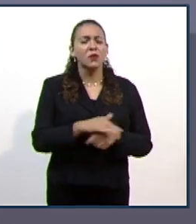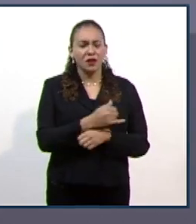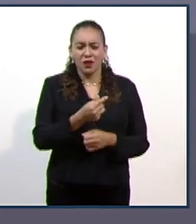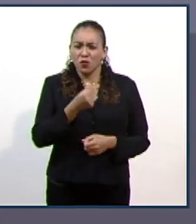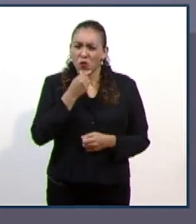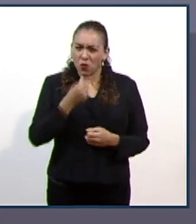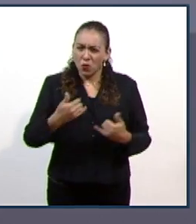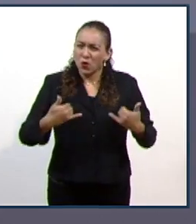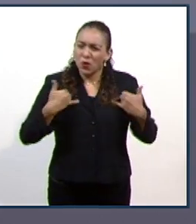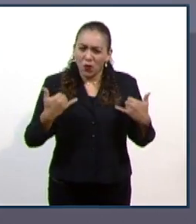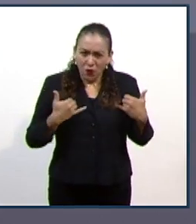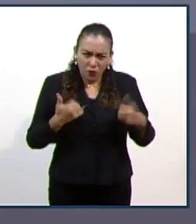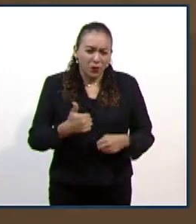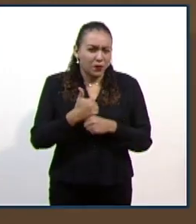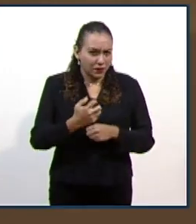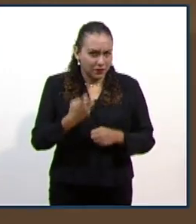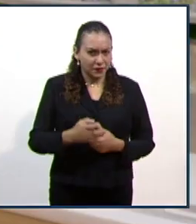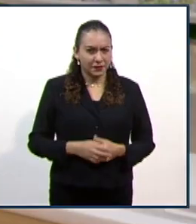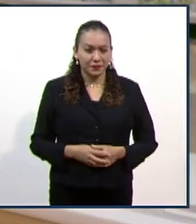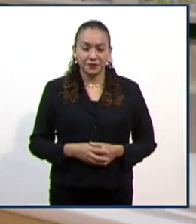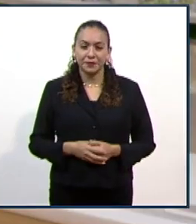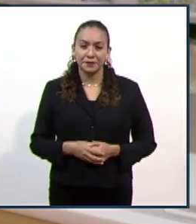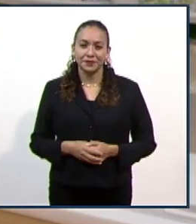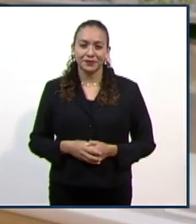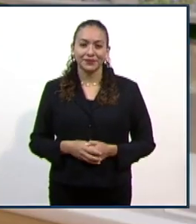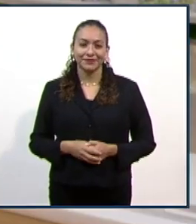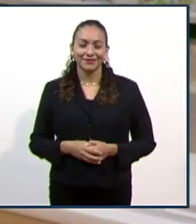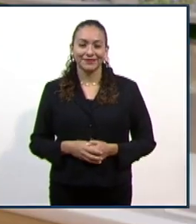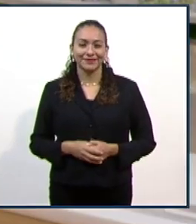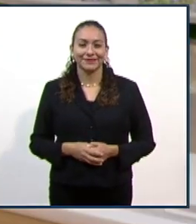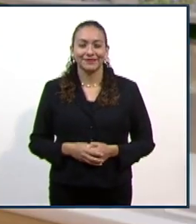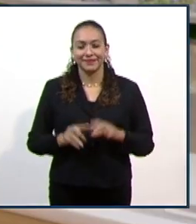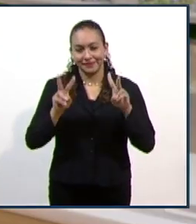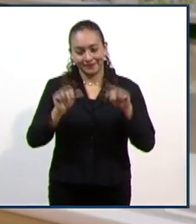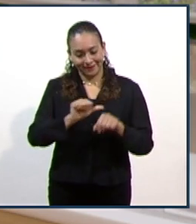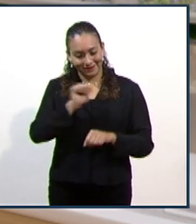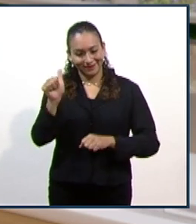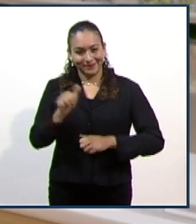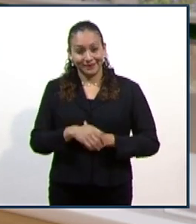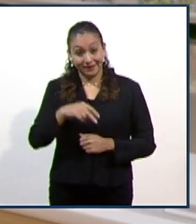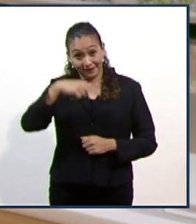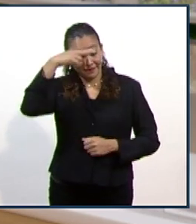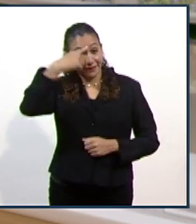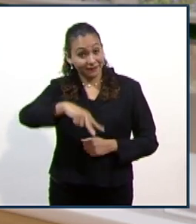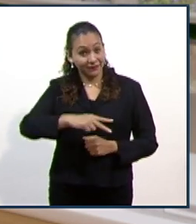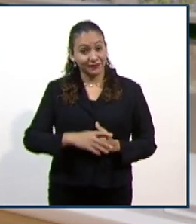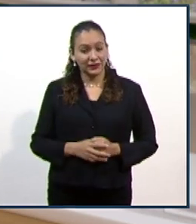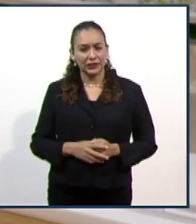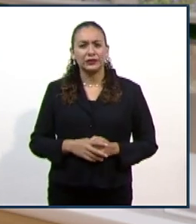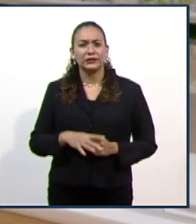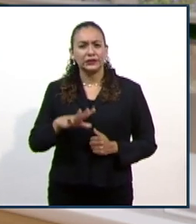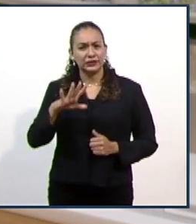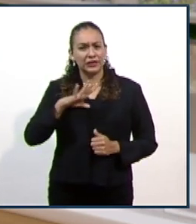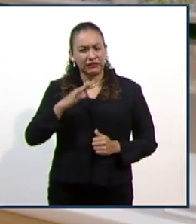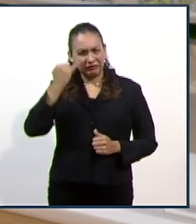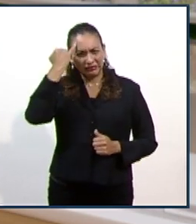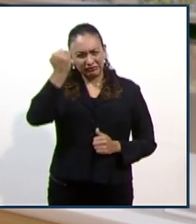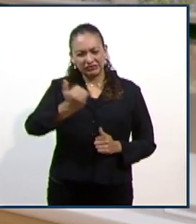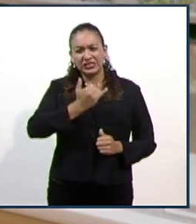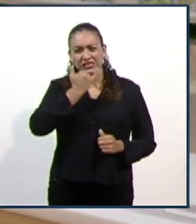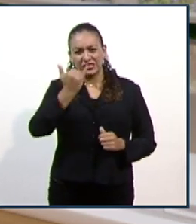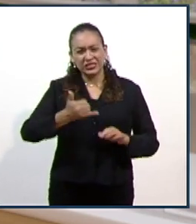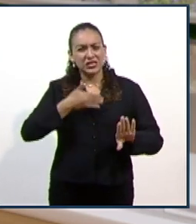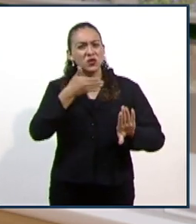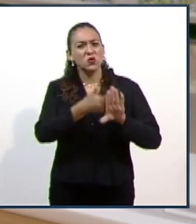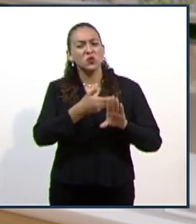y se les ha invisibilizado. Y en más de este tema, en México persisten muchos prejuicios contra las personas